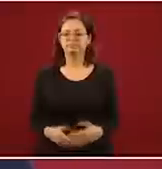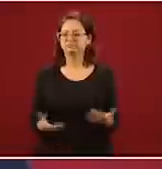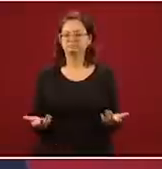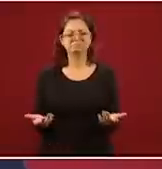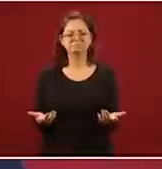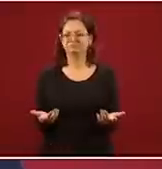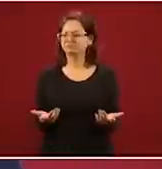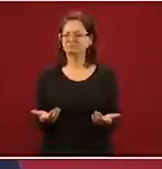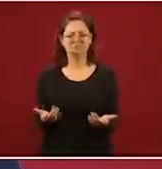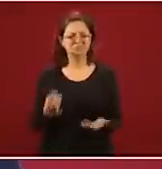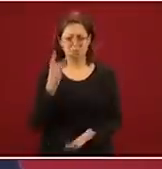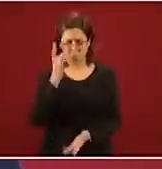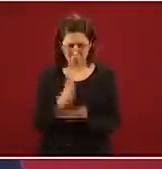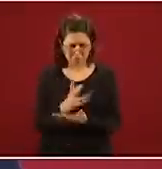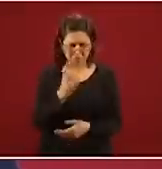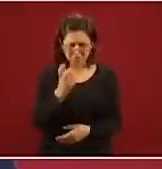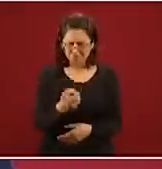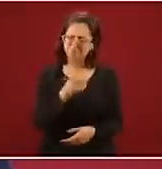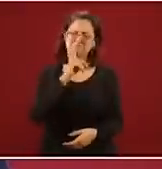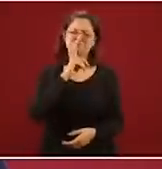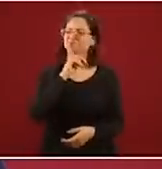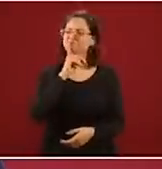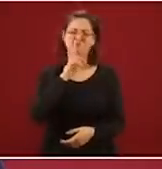No, pero no solo eso.